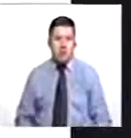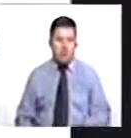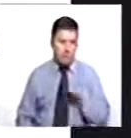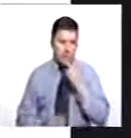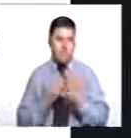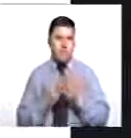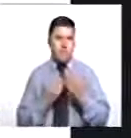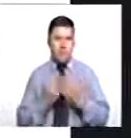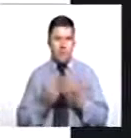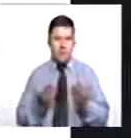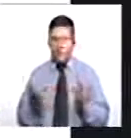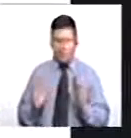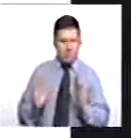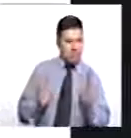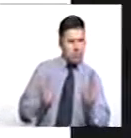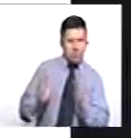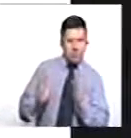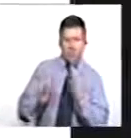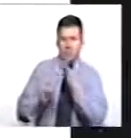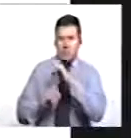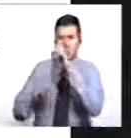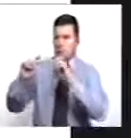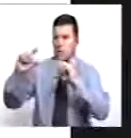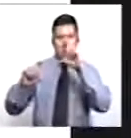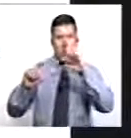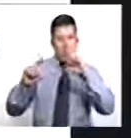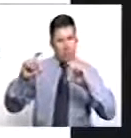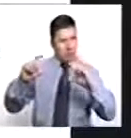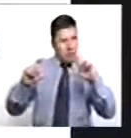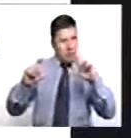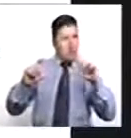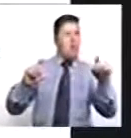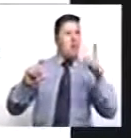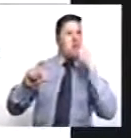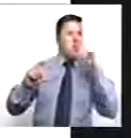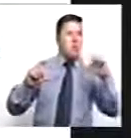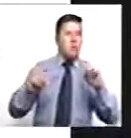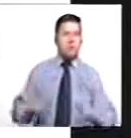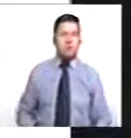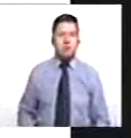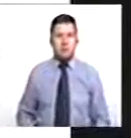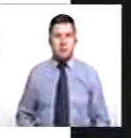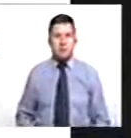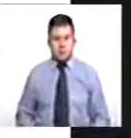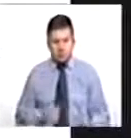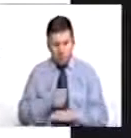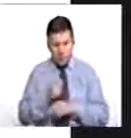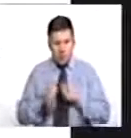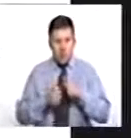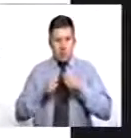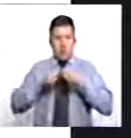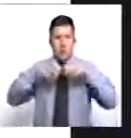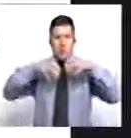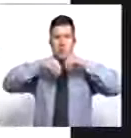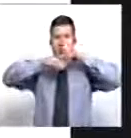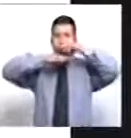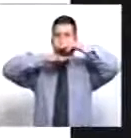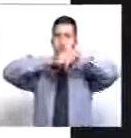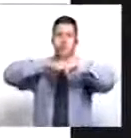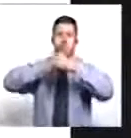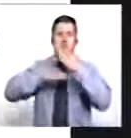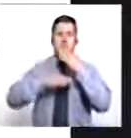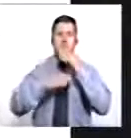el arbitraje y la discriminación de precios. El segundo, el costo base de comercialización, así como el